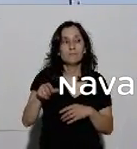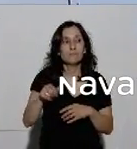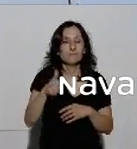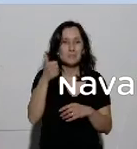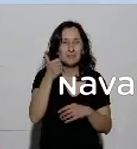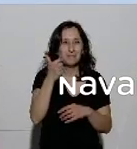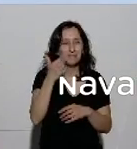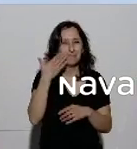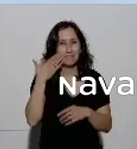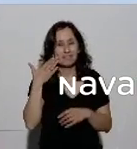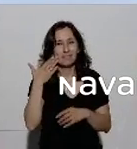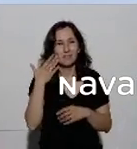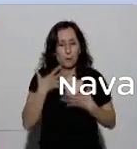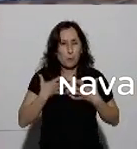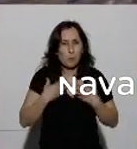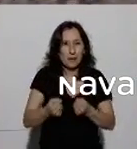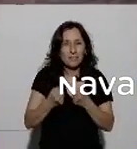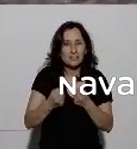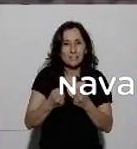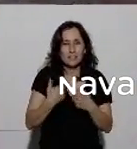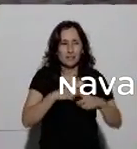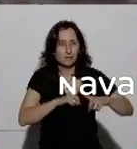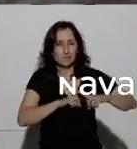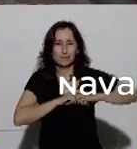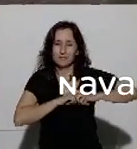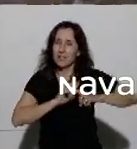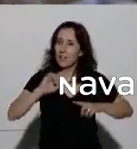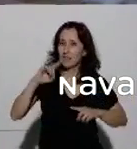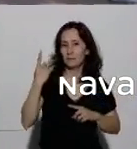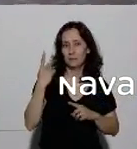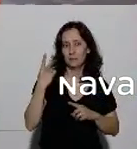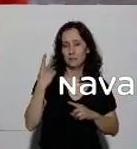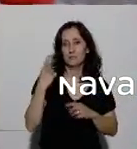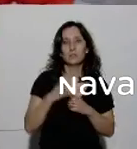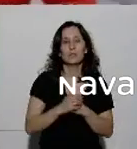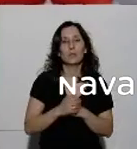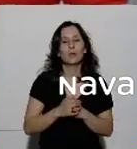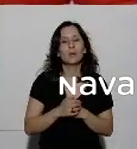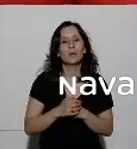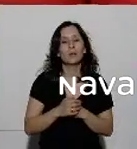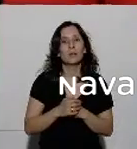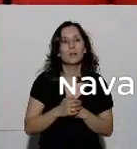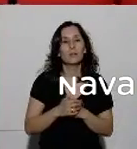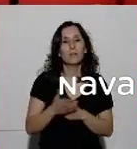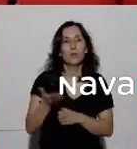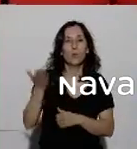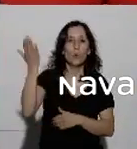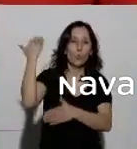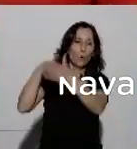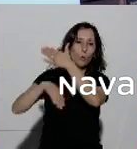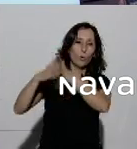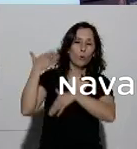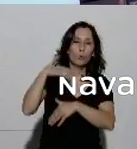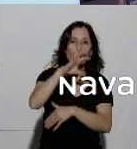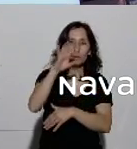más honradas, más valientes y más sacrificadas del pueblo, las que hace 400 años sufrieron